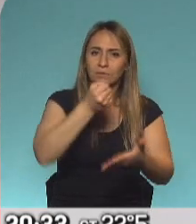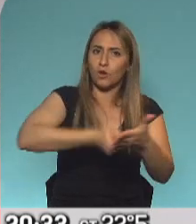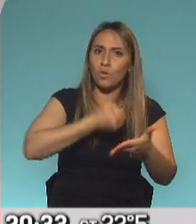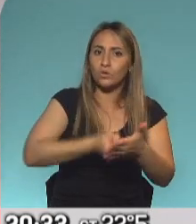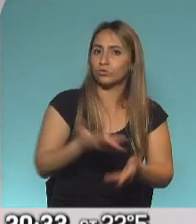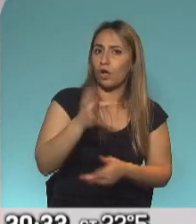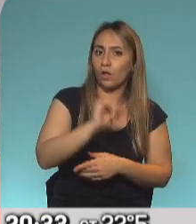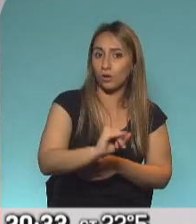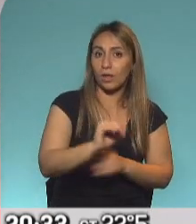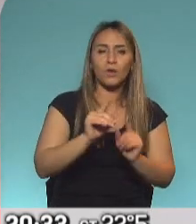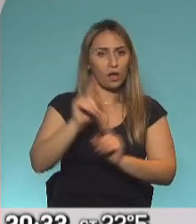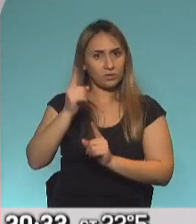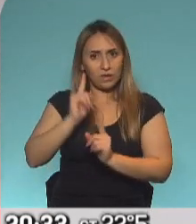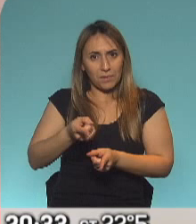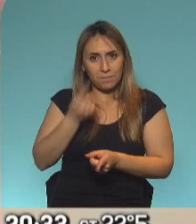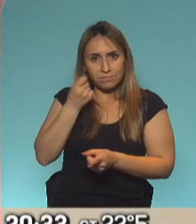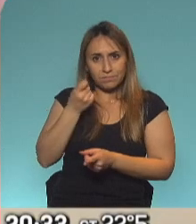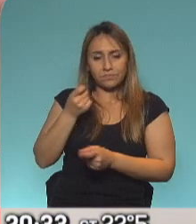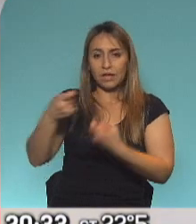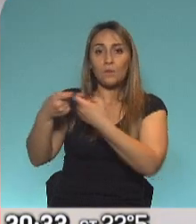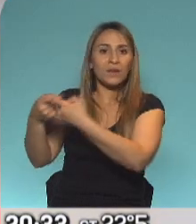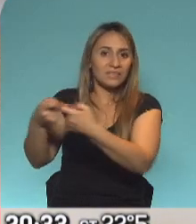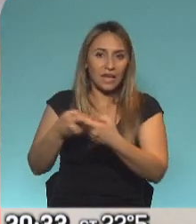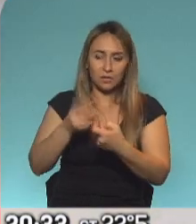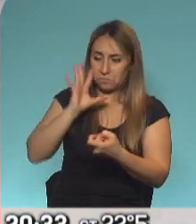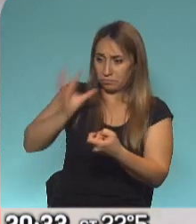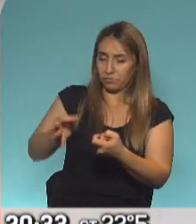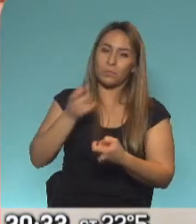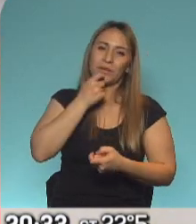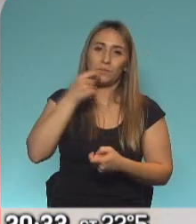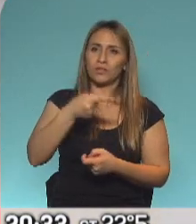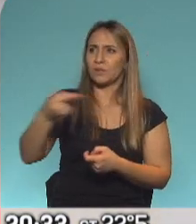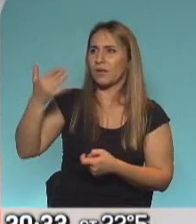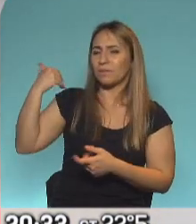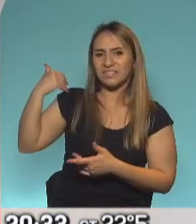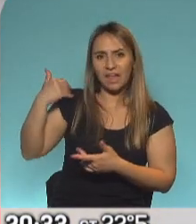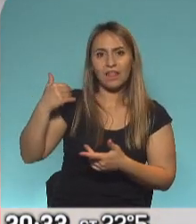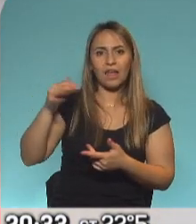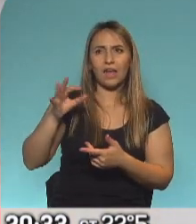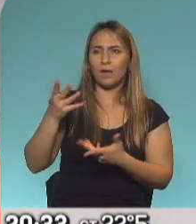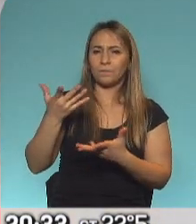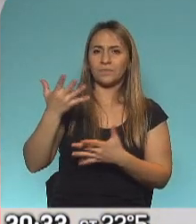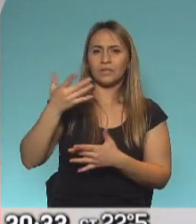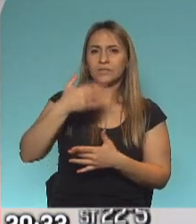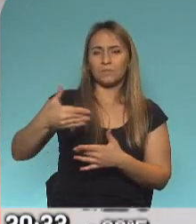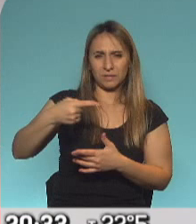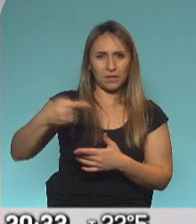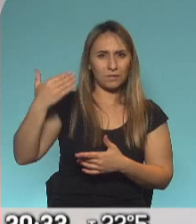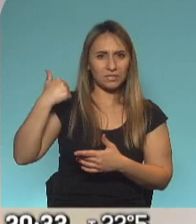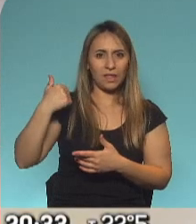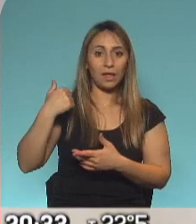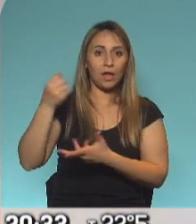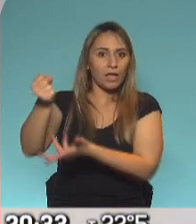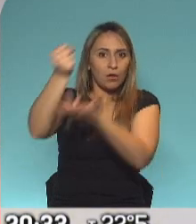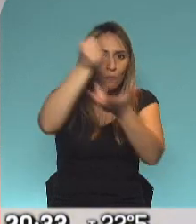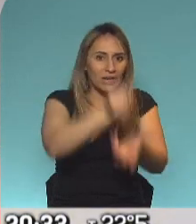fuimos viendo en todo este tiempo, donde la semana pasada o la anterior hubo una inversión acá